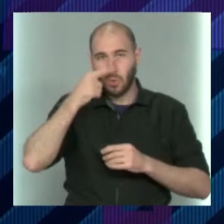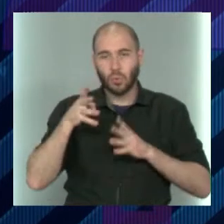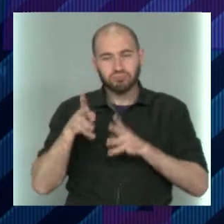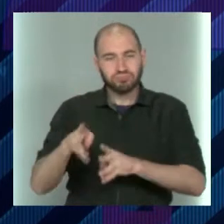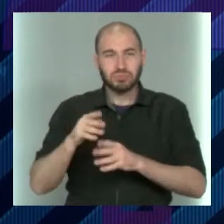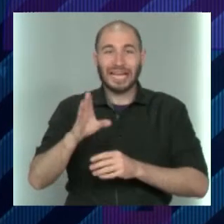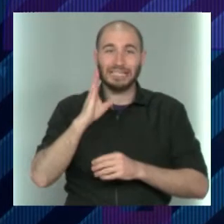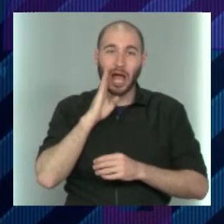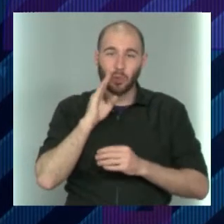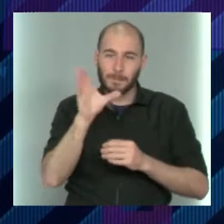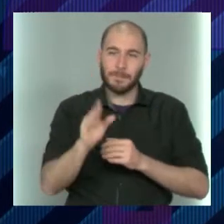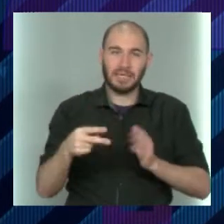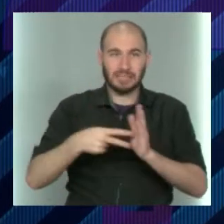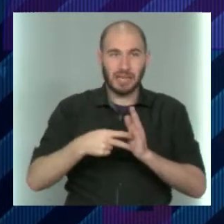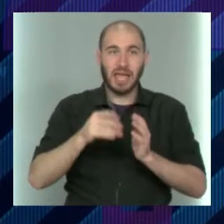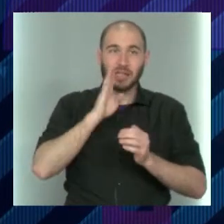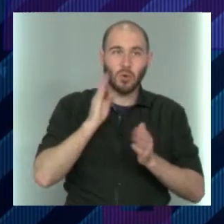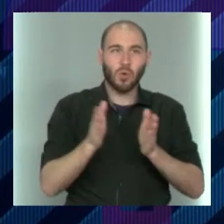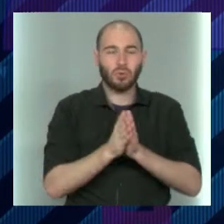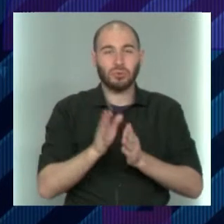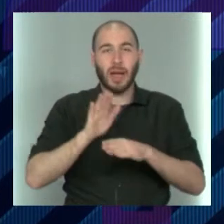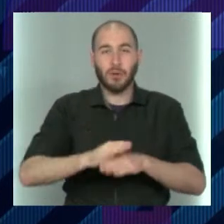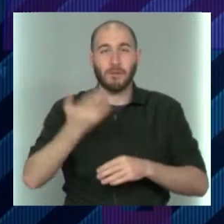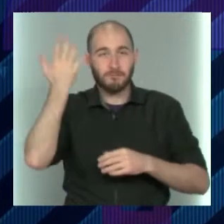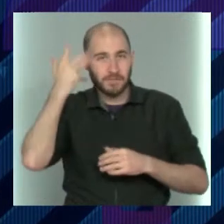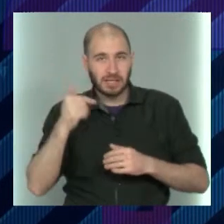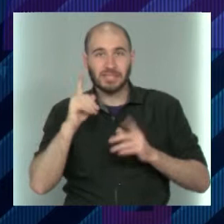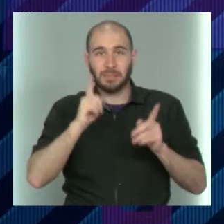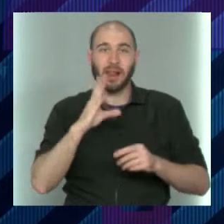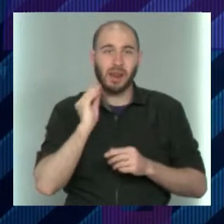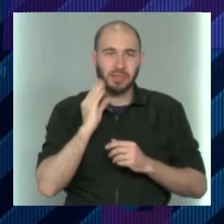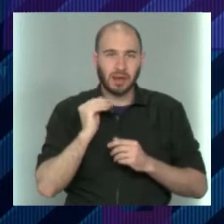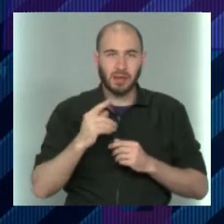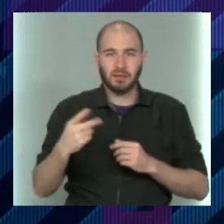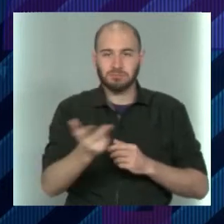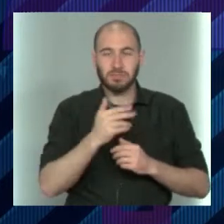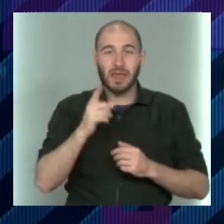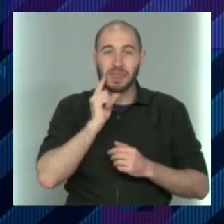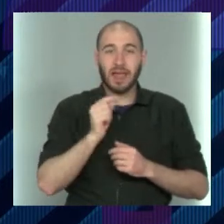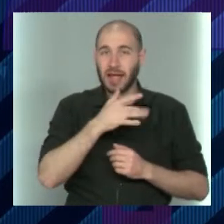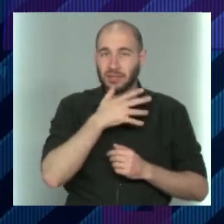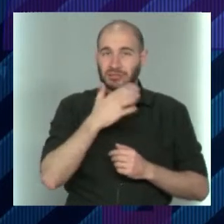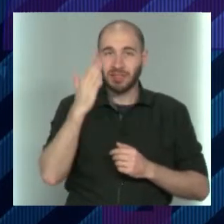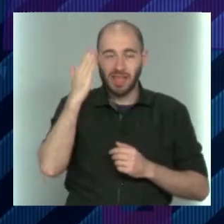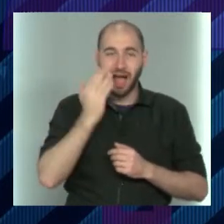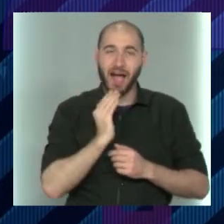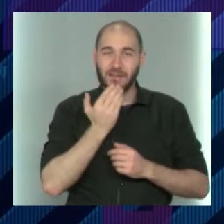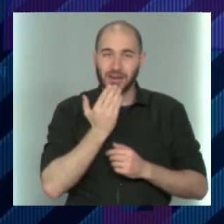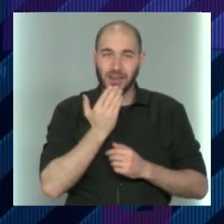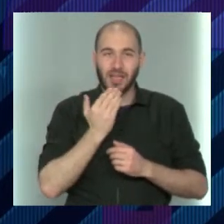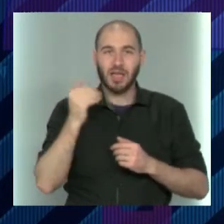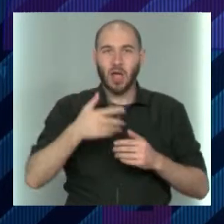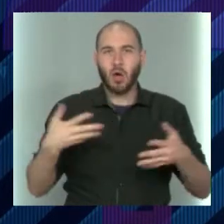Estados Unidos a Siria. Estados Unidos, junto al apoyo de Francia y Reino Unido, lanzaron el pasado 14 de abril una acción